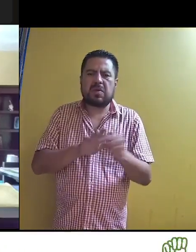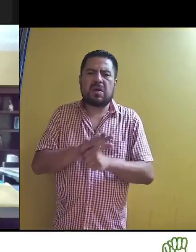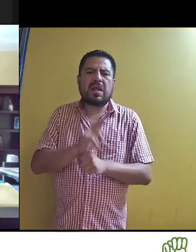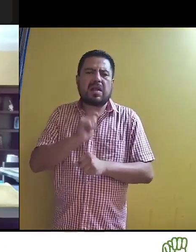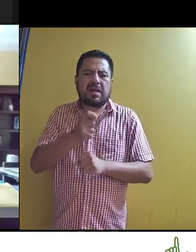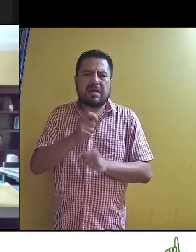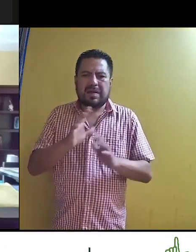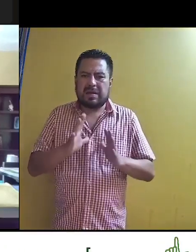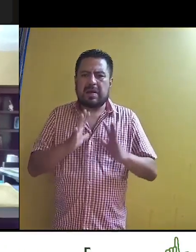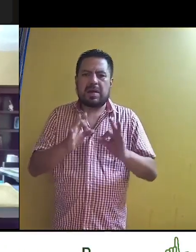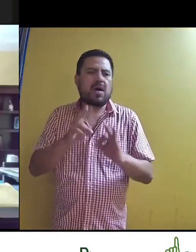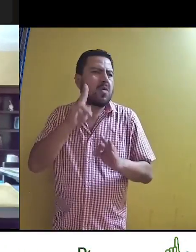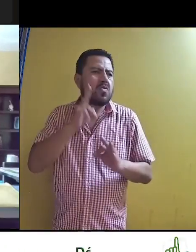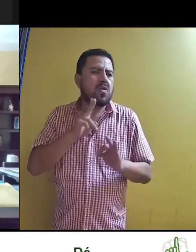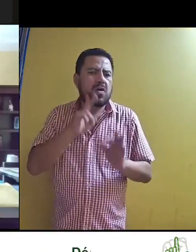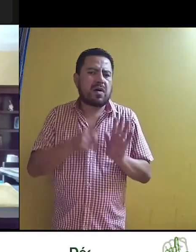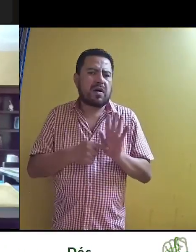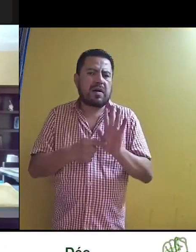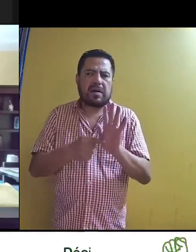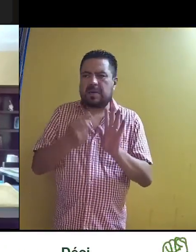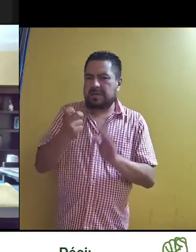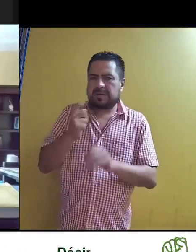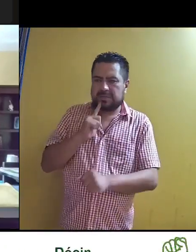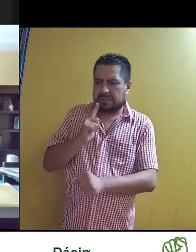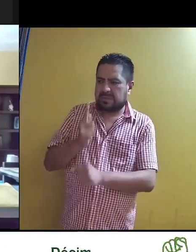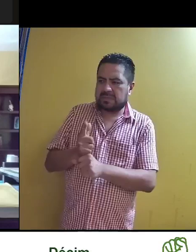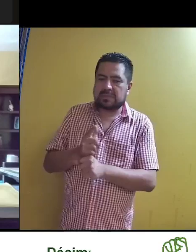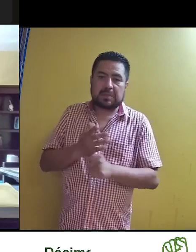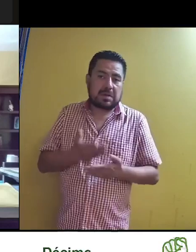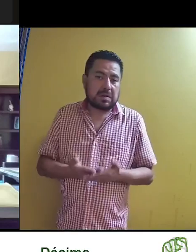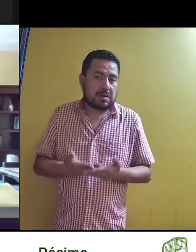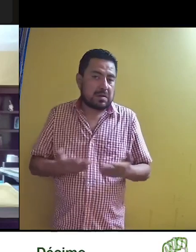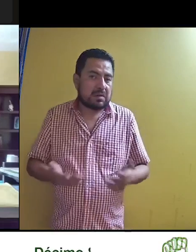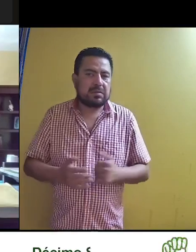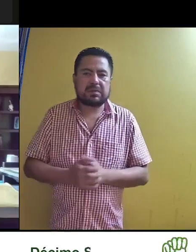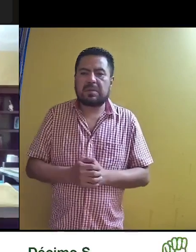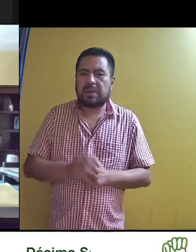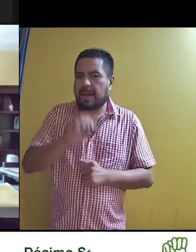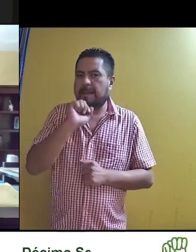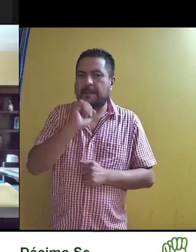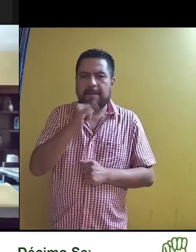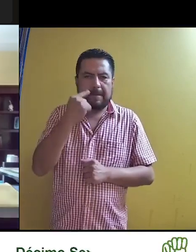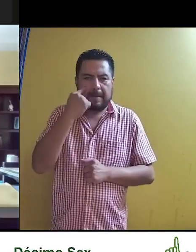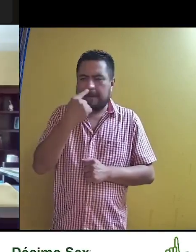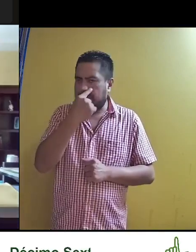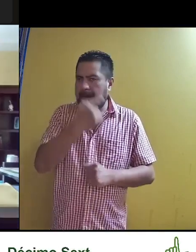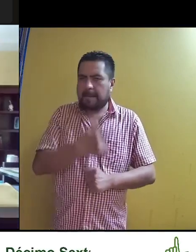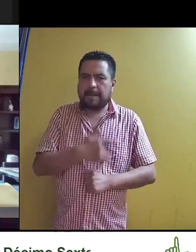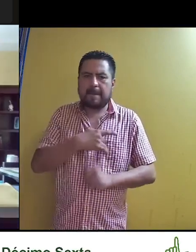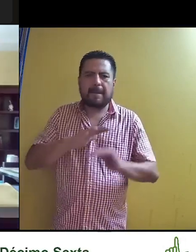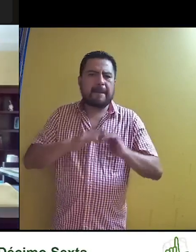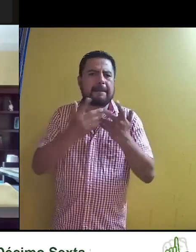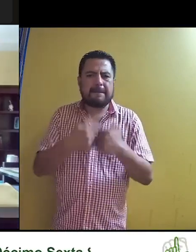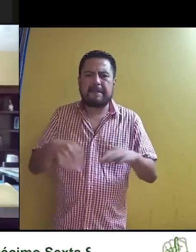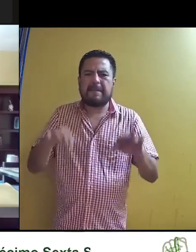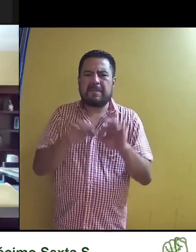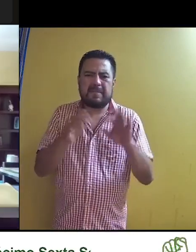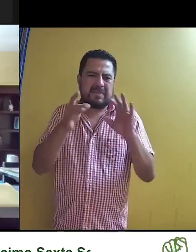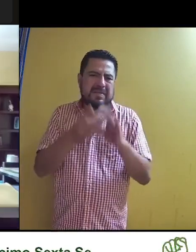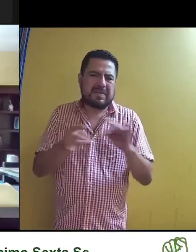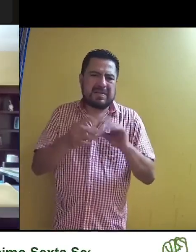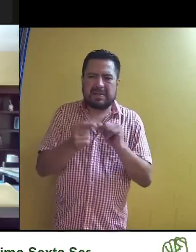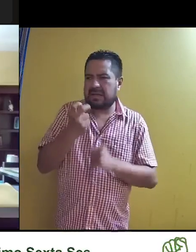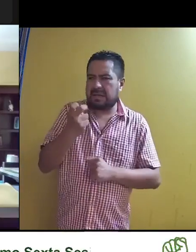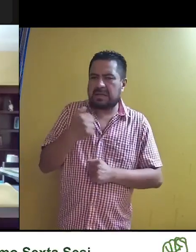del caudal probatorio que ahora hay. Entonces, sí considero importante hacer esta puntualización porque